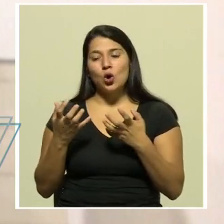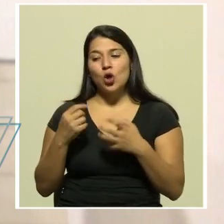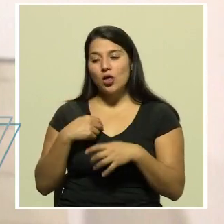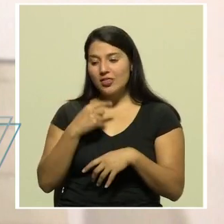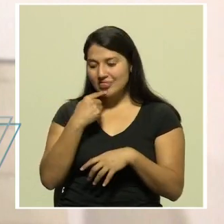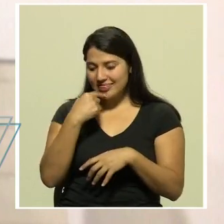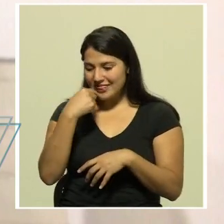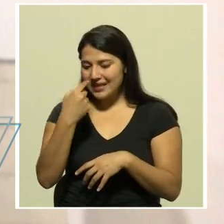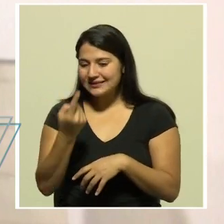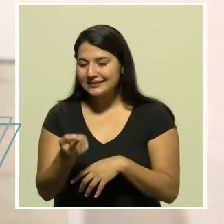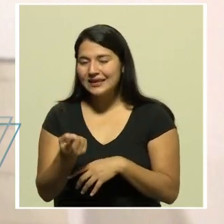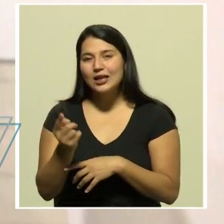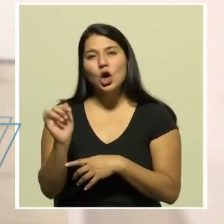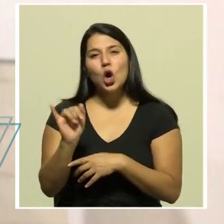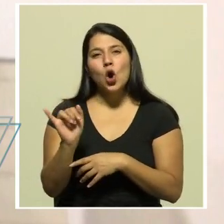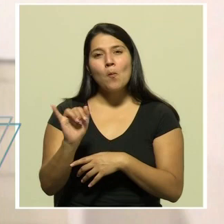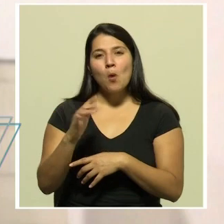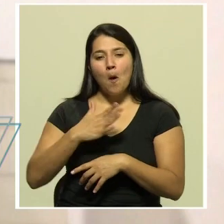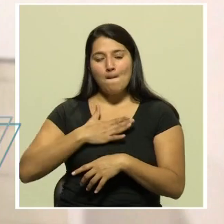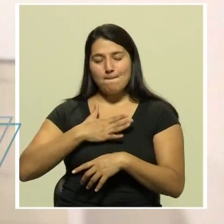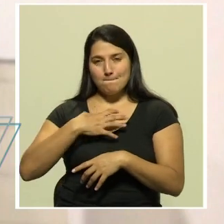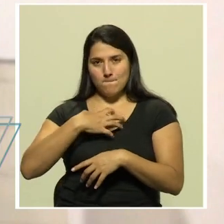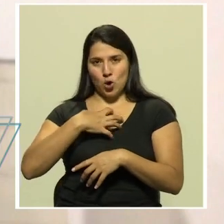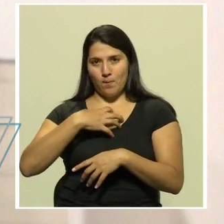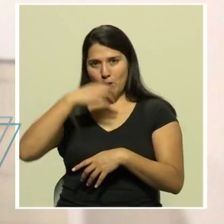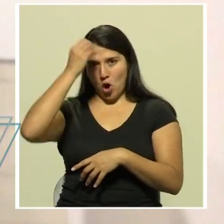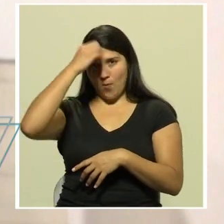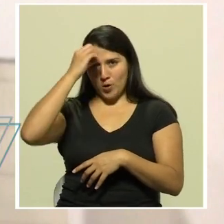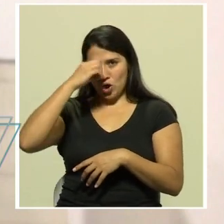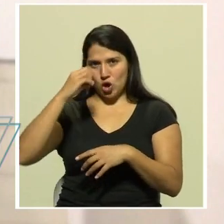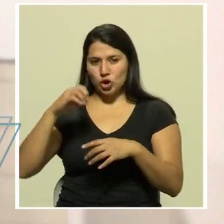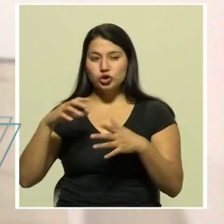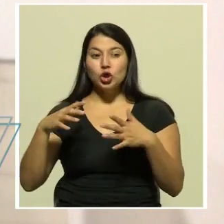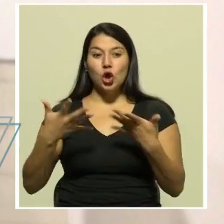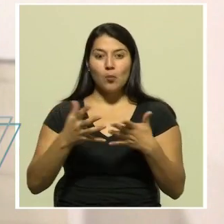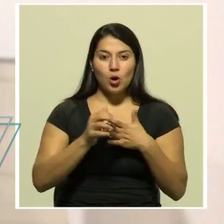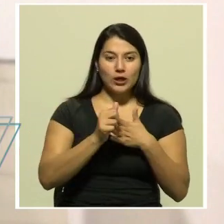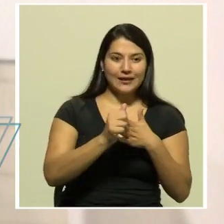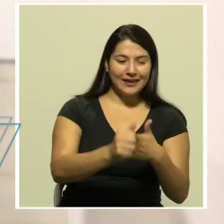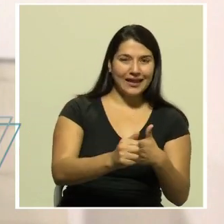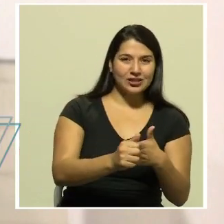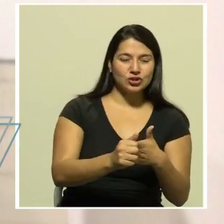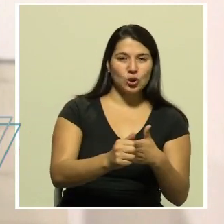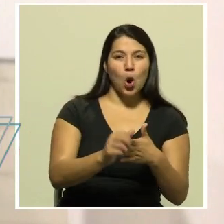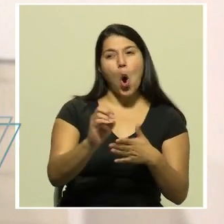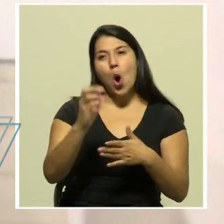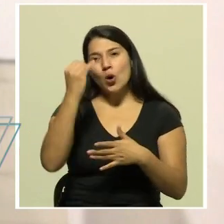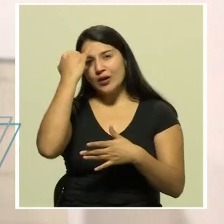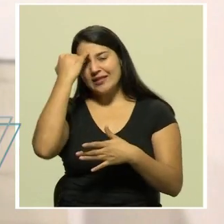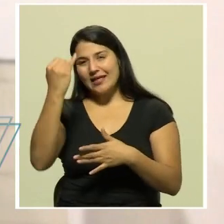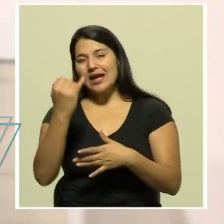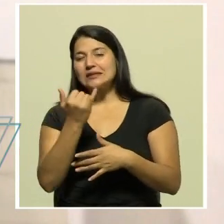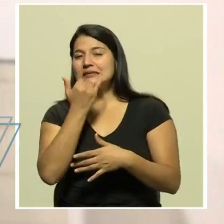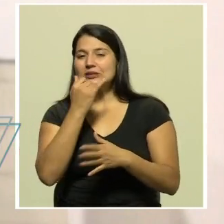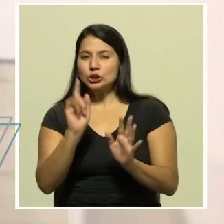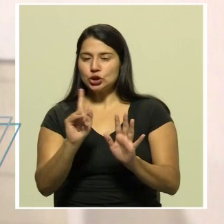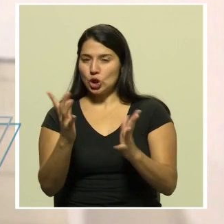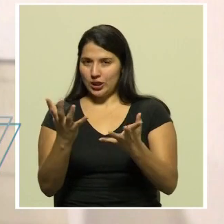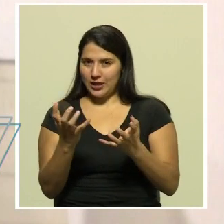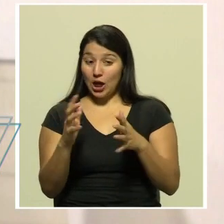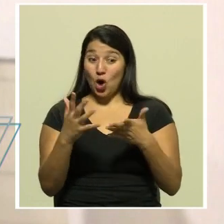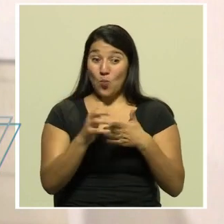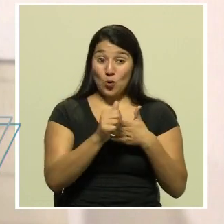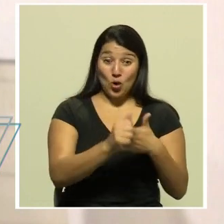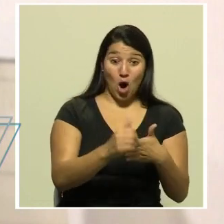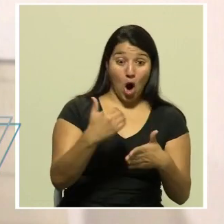dentro del análisis de cómo es el liderazgo femenino y cómo es el liderazgo masculino. Pero sí me gustaría señalar que el que las